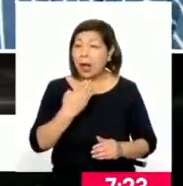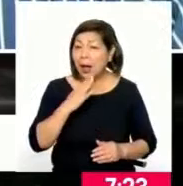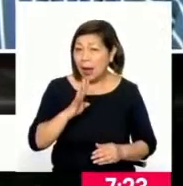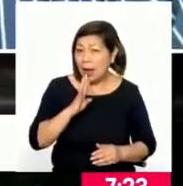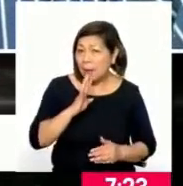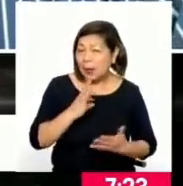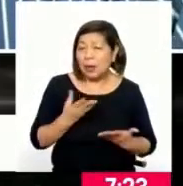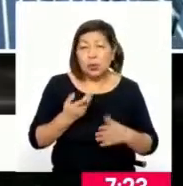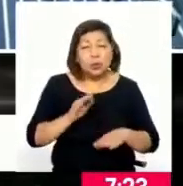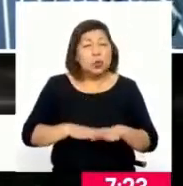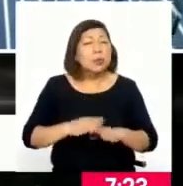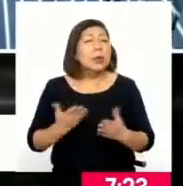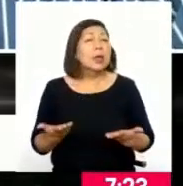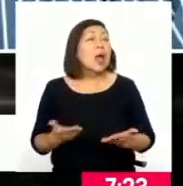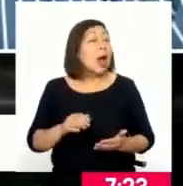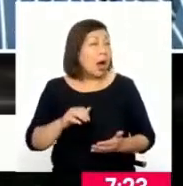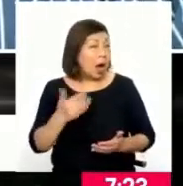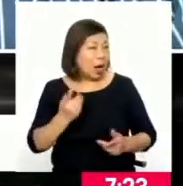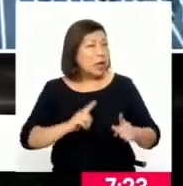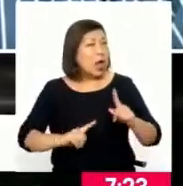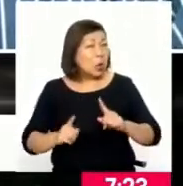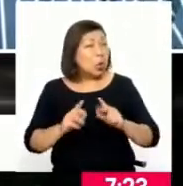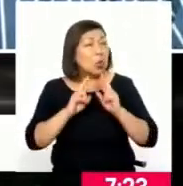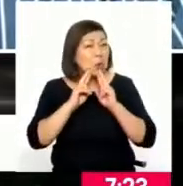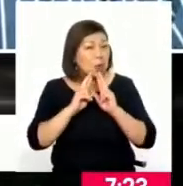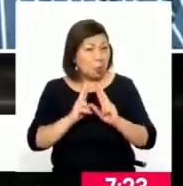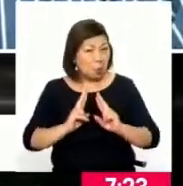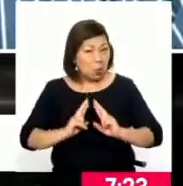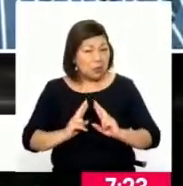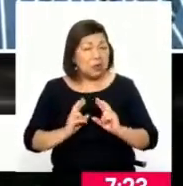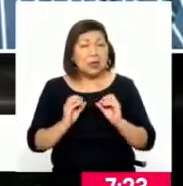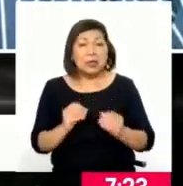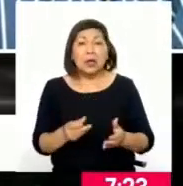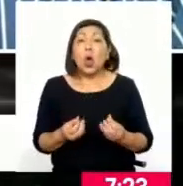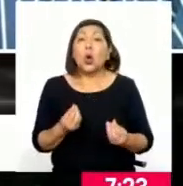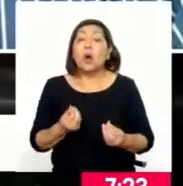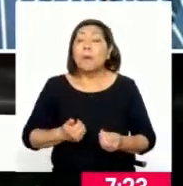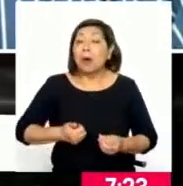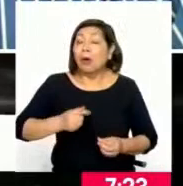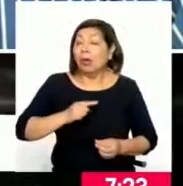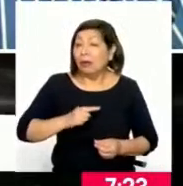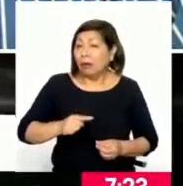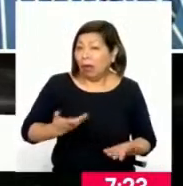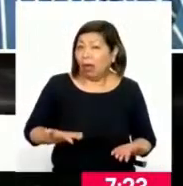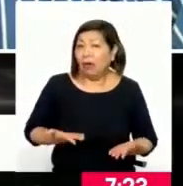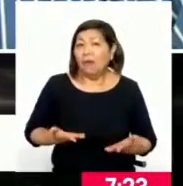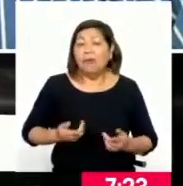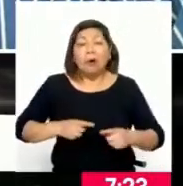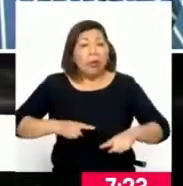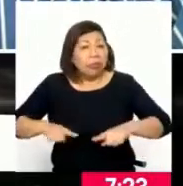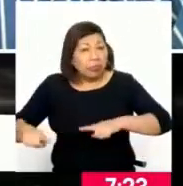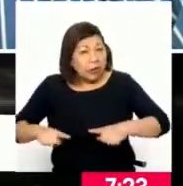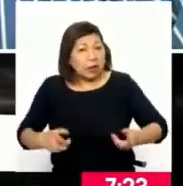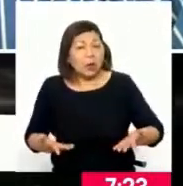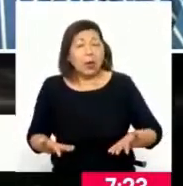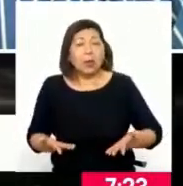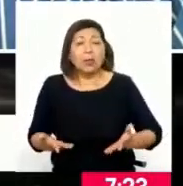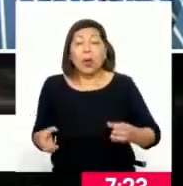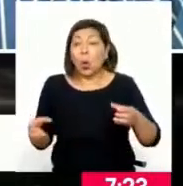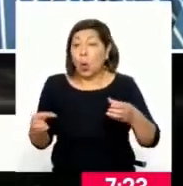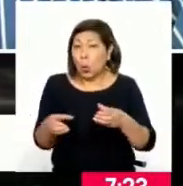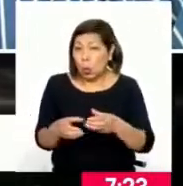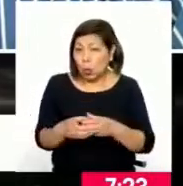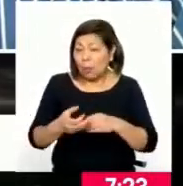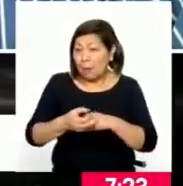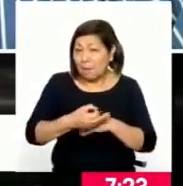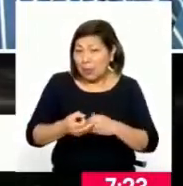¿no?, en estos resultados, ¿hay algún tipo de resultado que se haya podido establecer con autoridades o con dirigentes o con líderes sindicales en